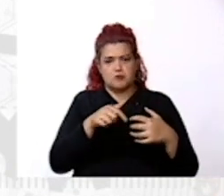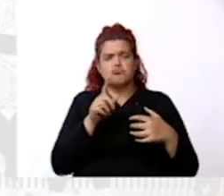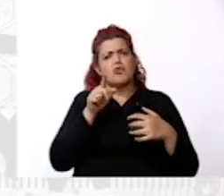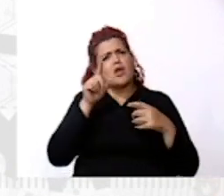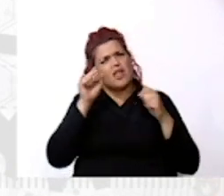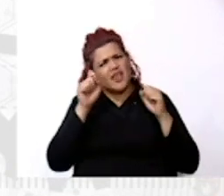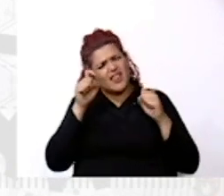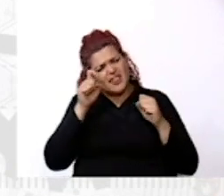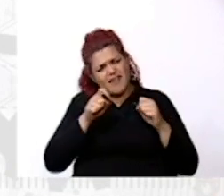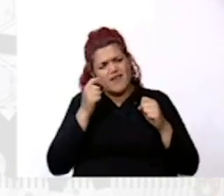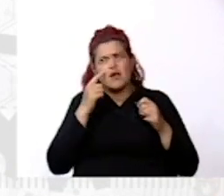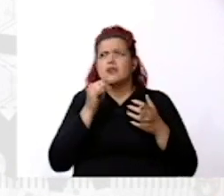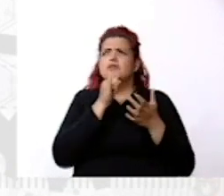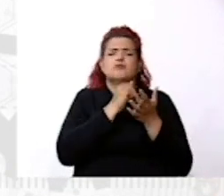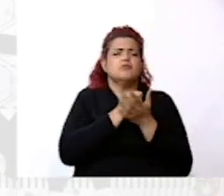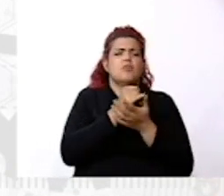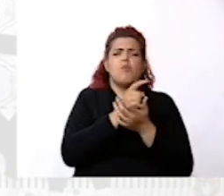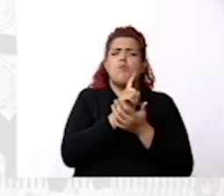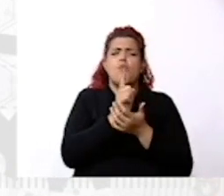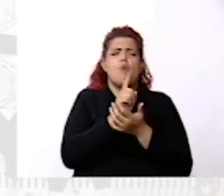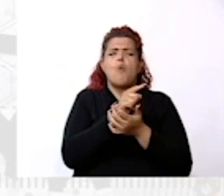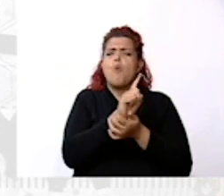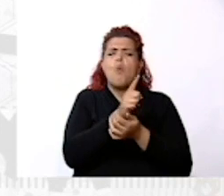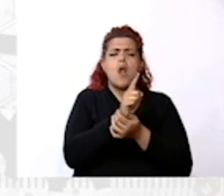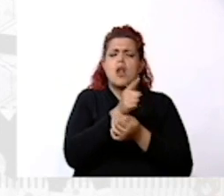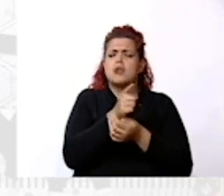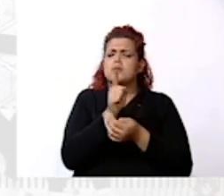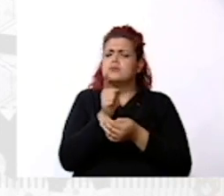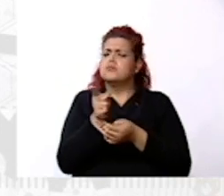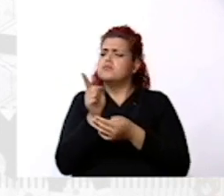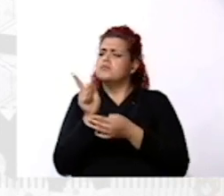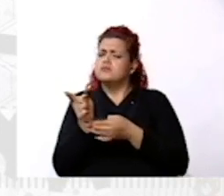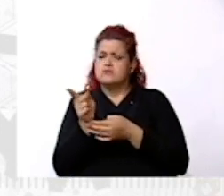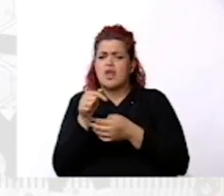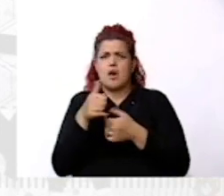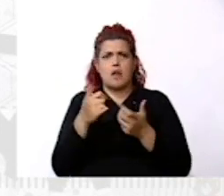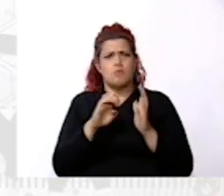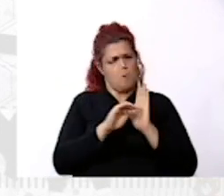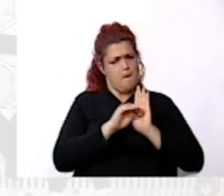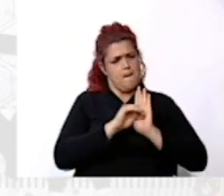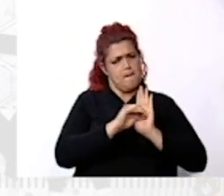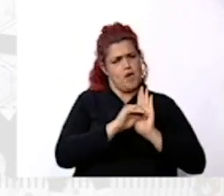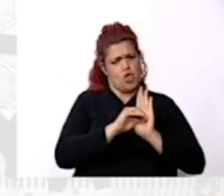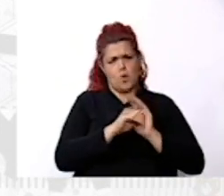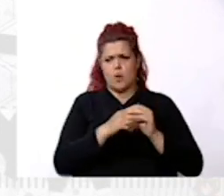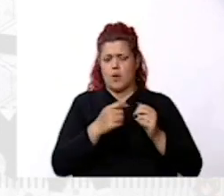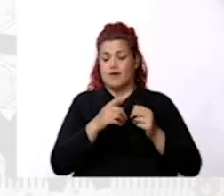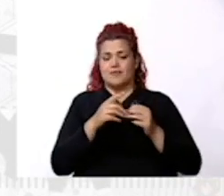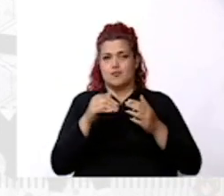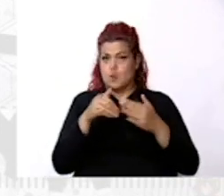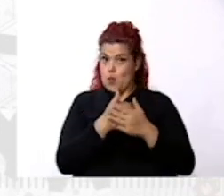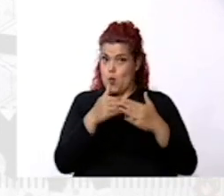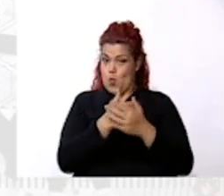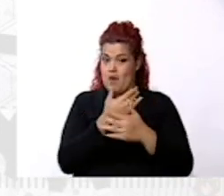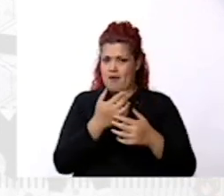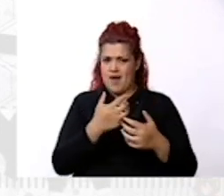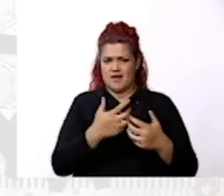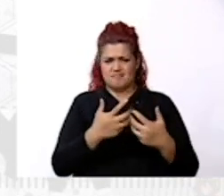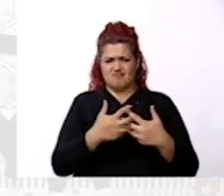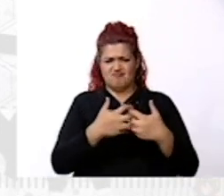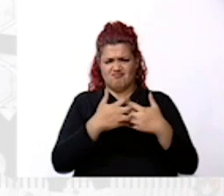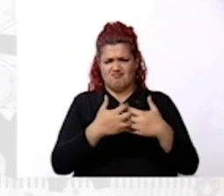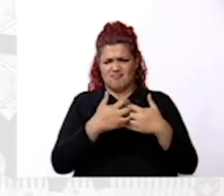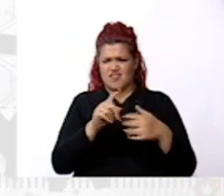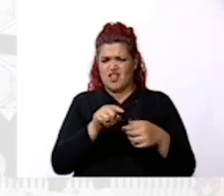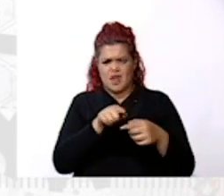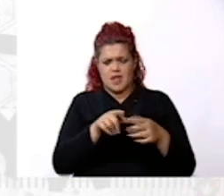que identificar en esas máquinas modernas a dónde encuentran